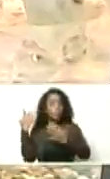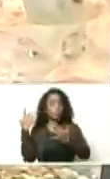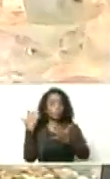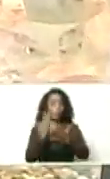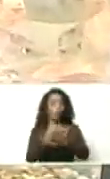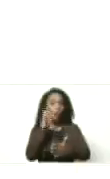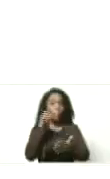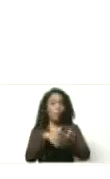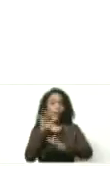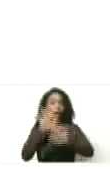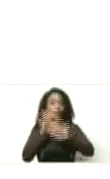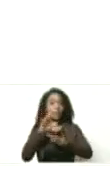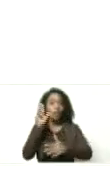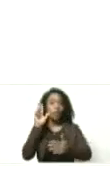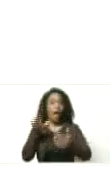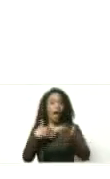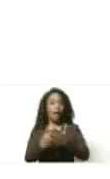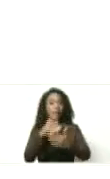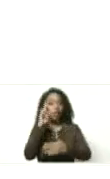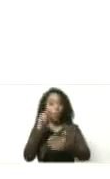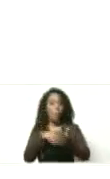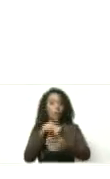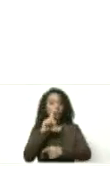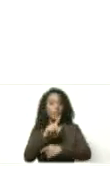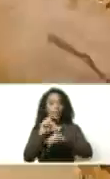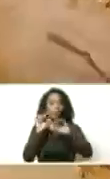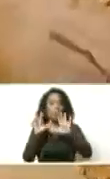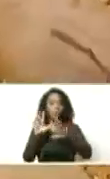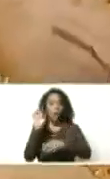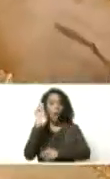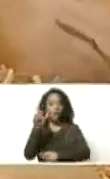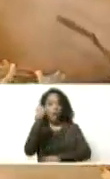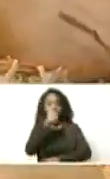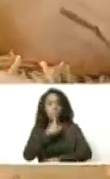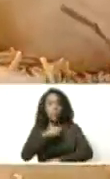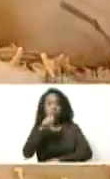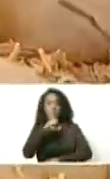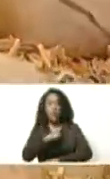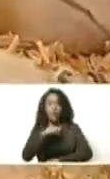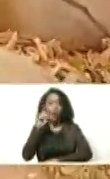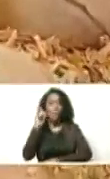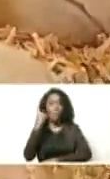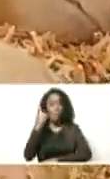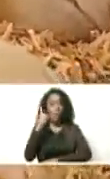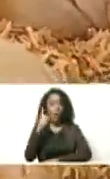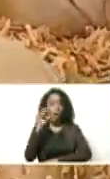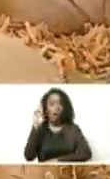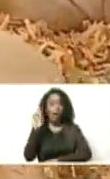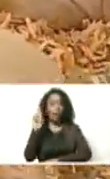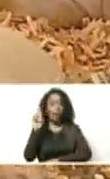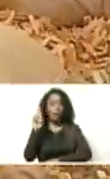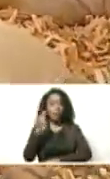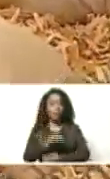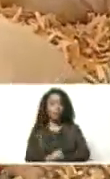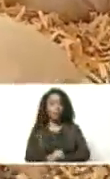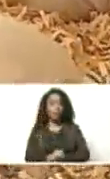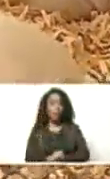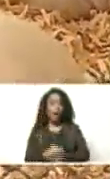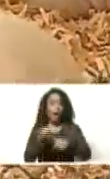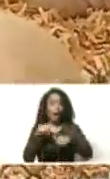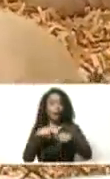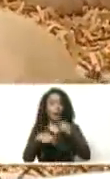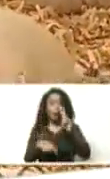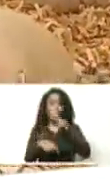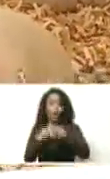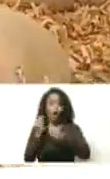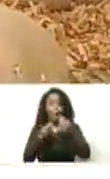2015, 2018. La R de la resistencia. La primera R. Es correcto. ¿Qué vamos a ver por aquí? Aquí vamos a ver